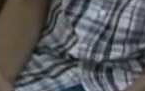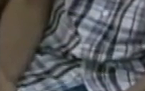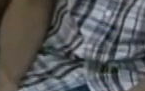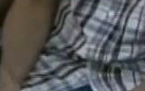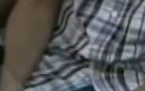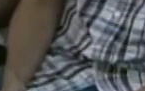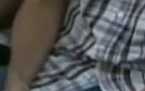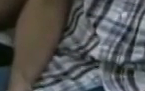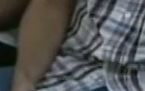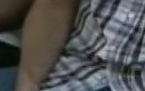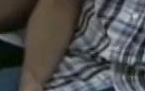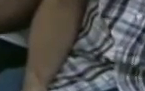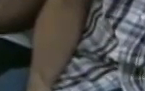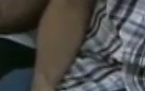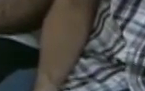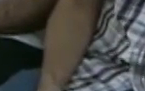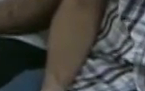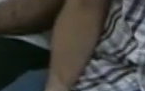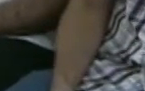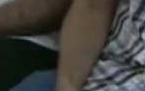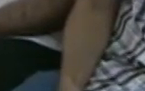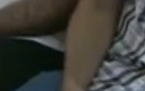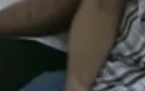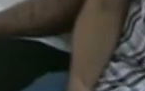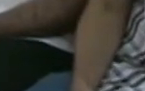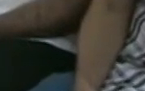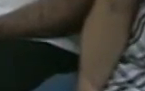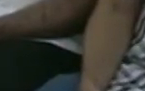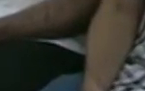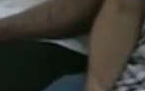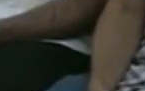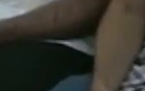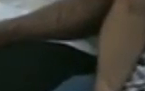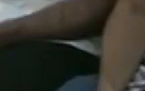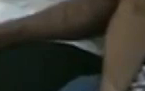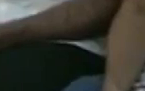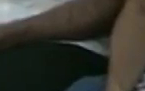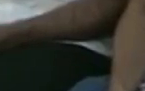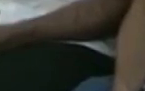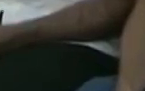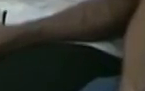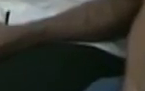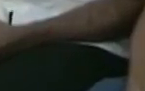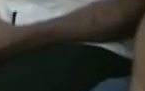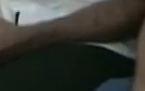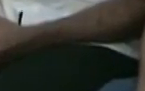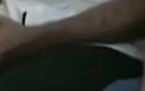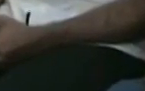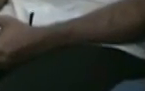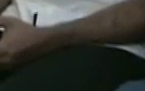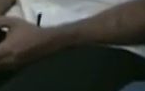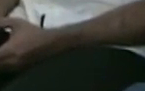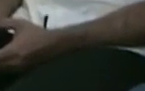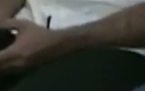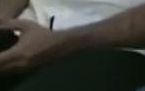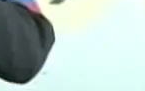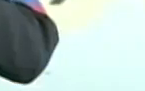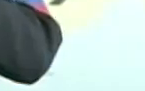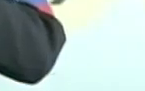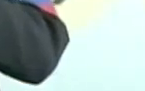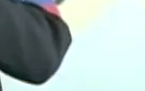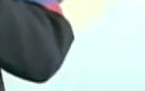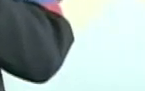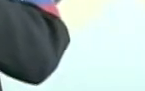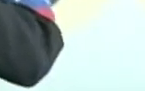aquellas antiguas fuerzas armadas que estaban subordinadas a la burguesía, y es decir, a